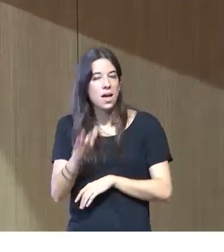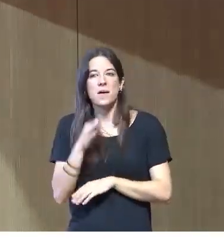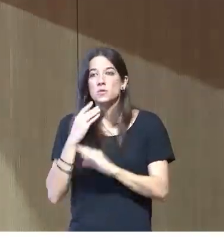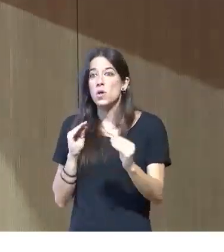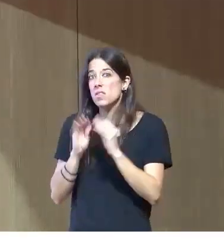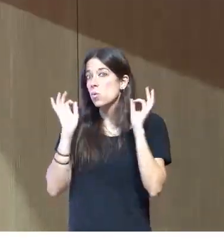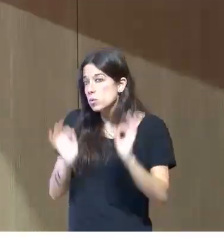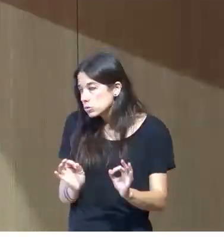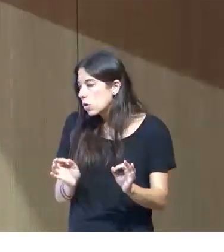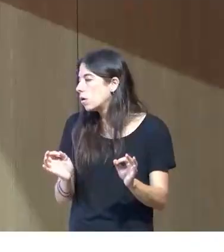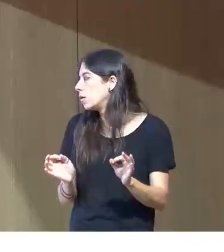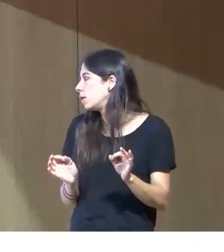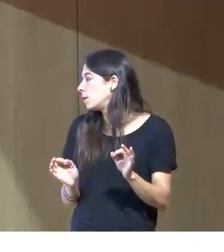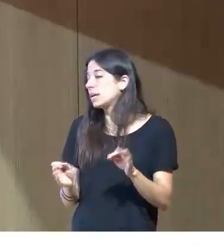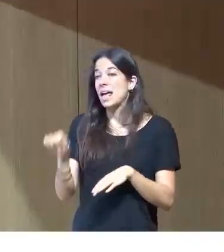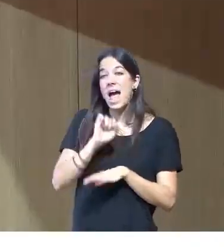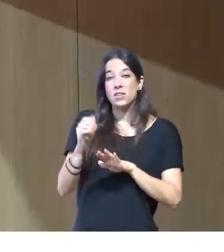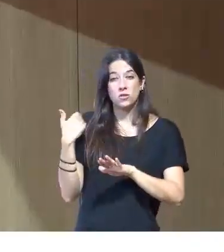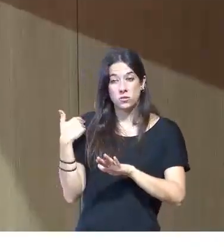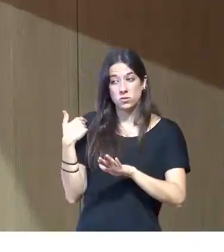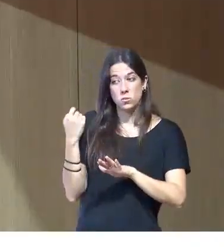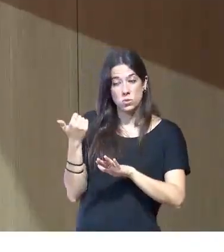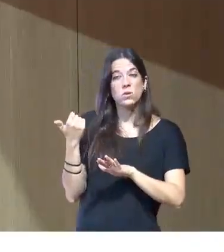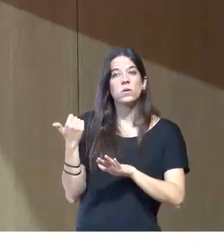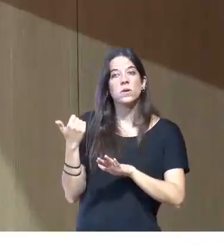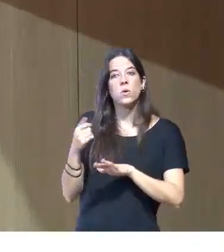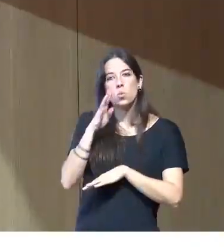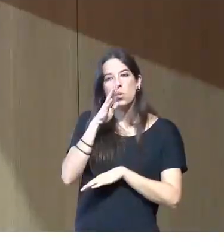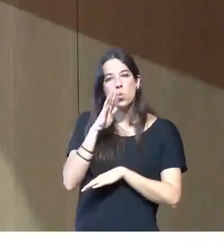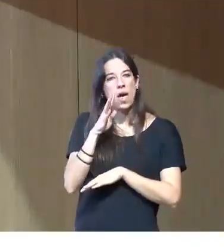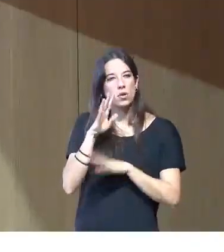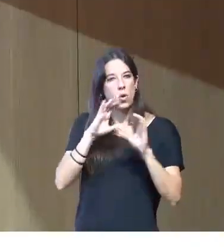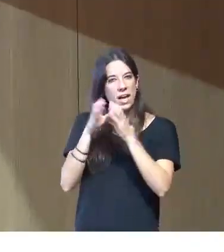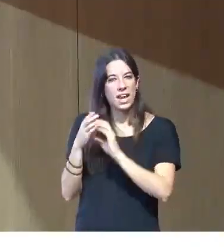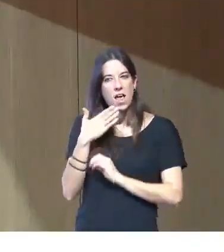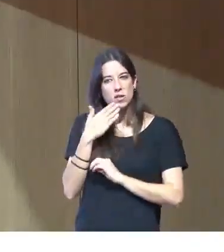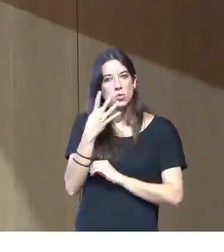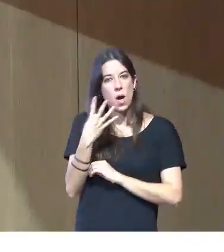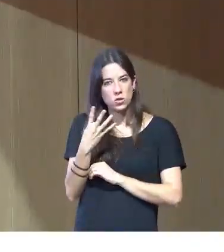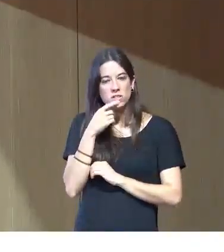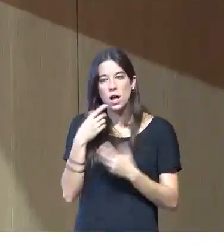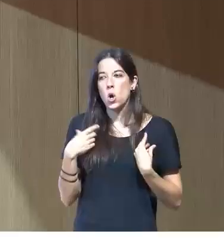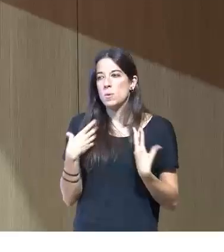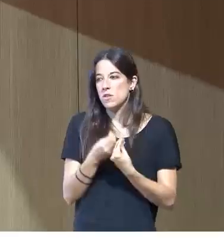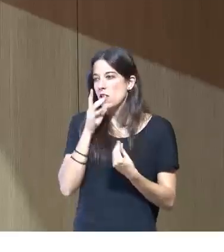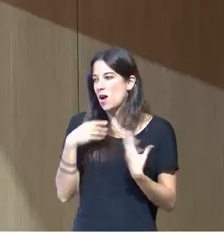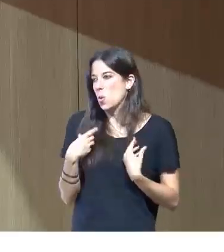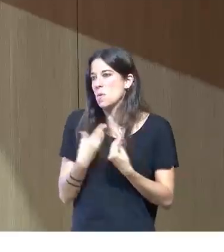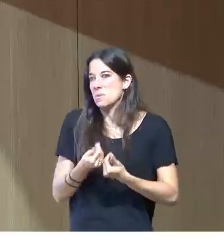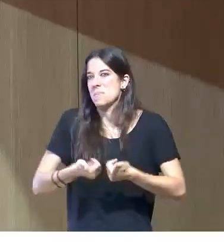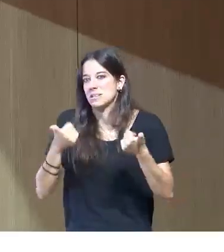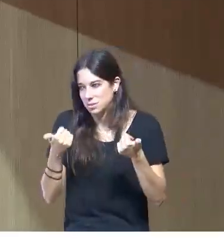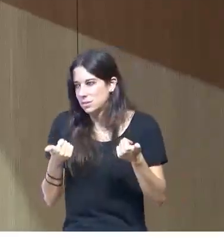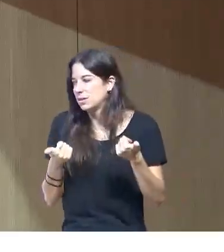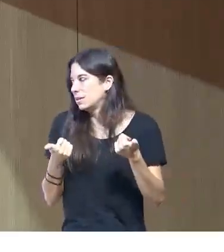que en los últimos años Pues hay cuatro generaciones que están conviviendo y van a convivir más aún no porque a veces nos vamos a jubilar